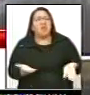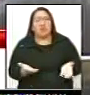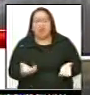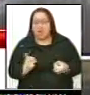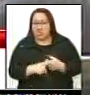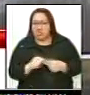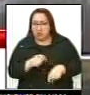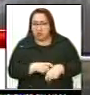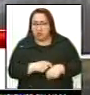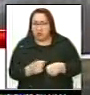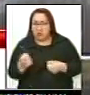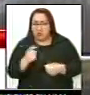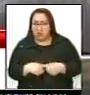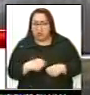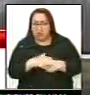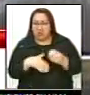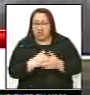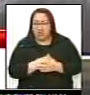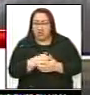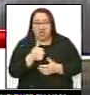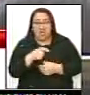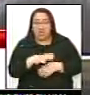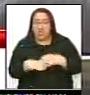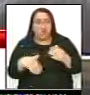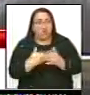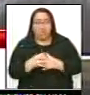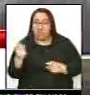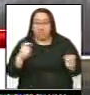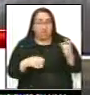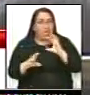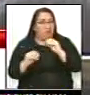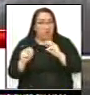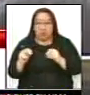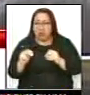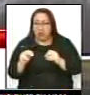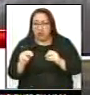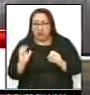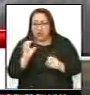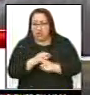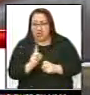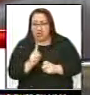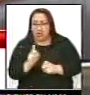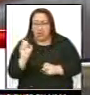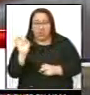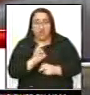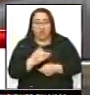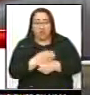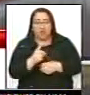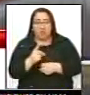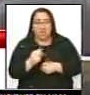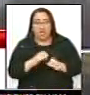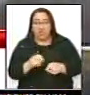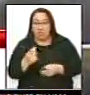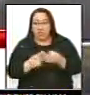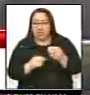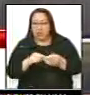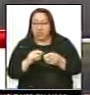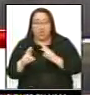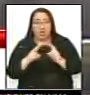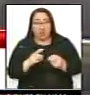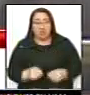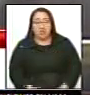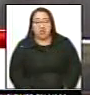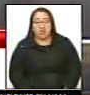ese momento participaban activamente en todo. Hablaron del allanamiento, que no es de ninguna manera una actividad que haya estado